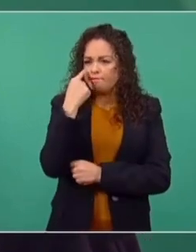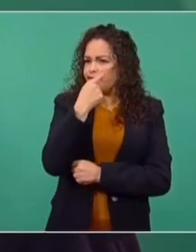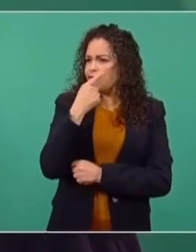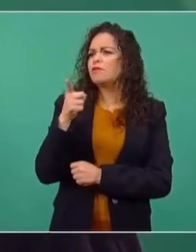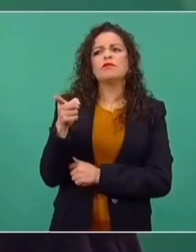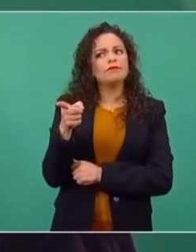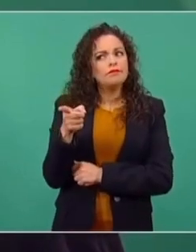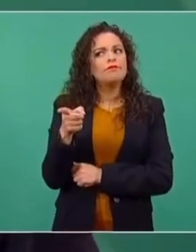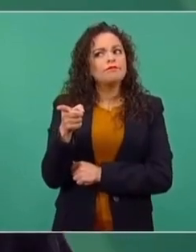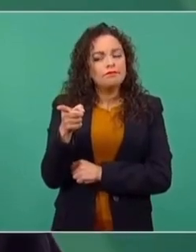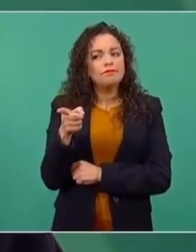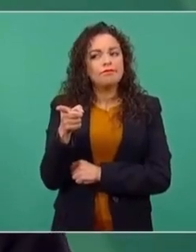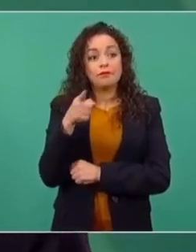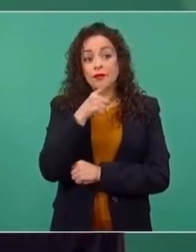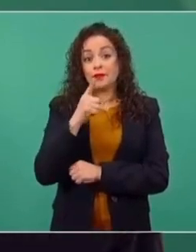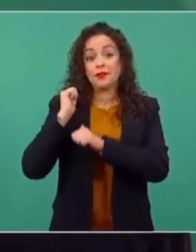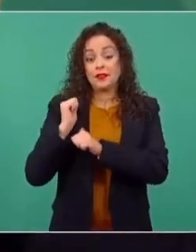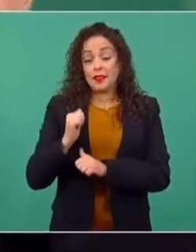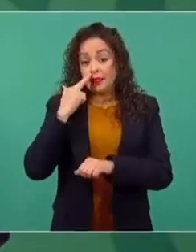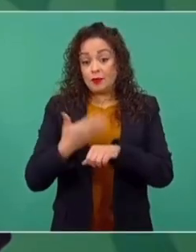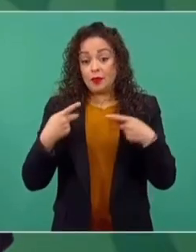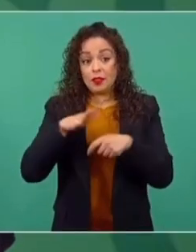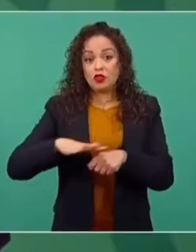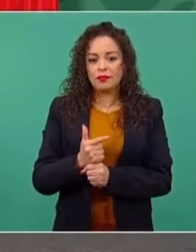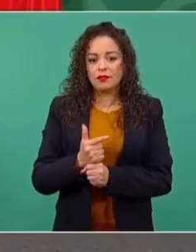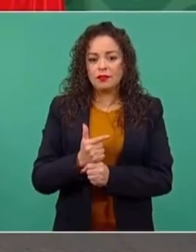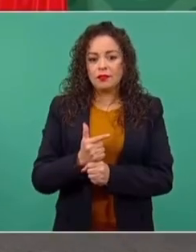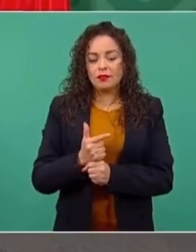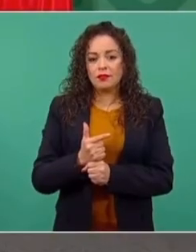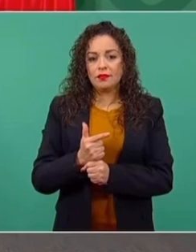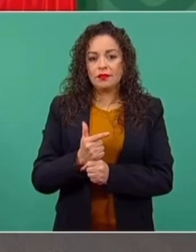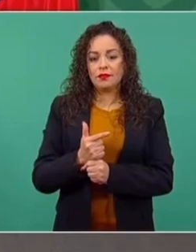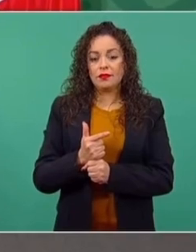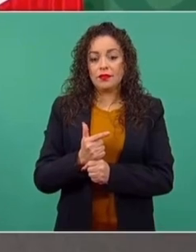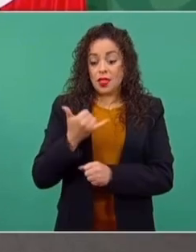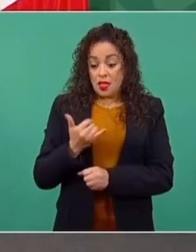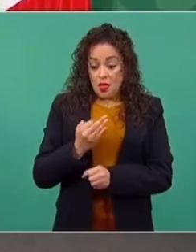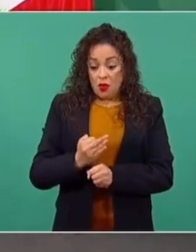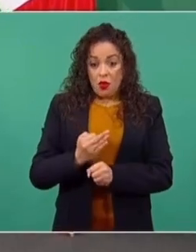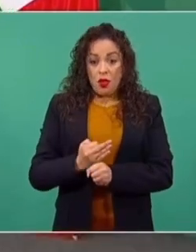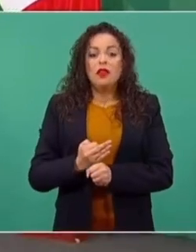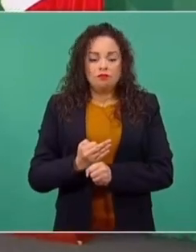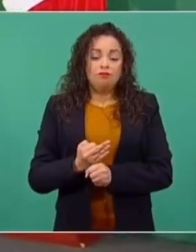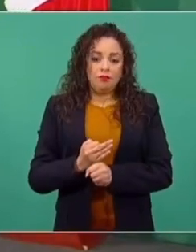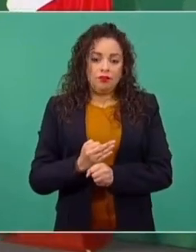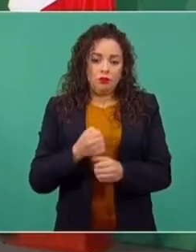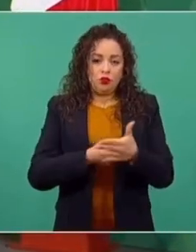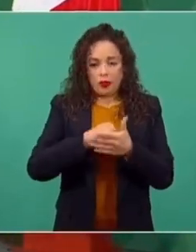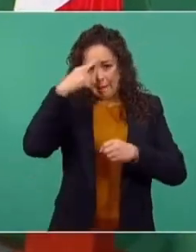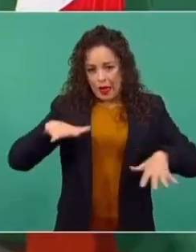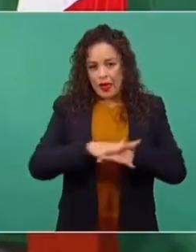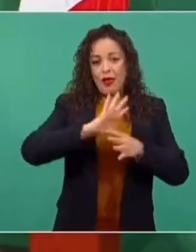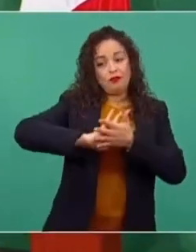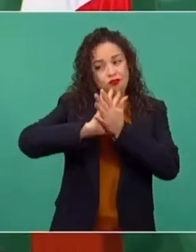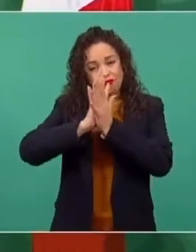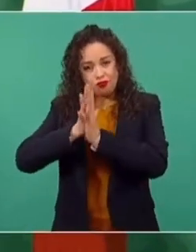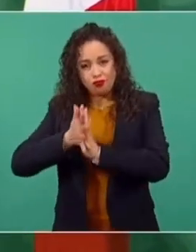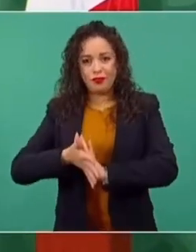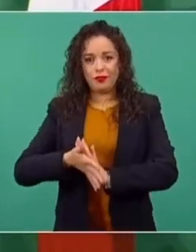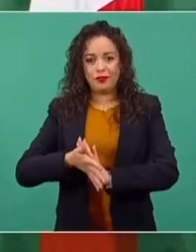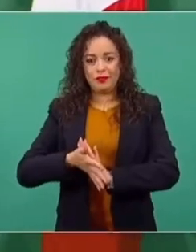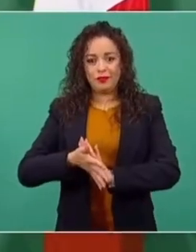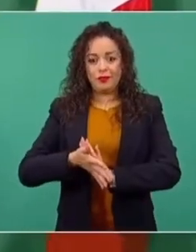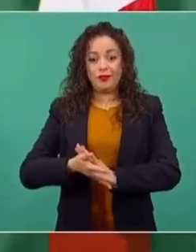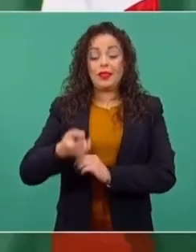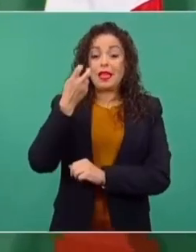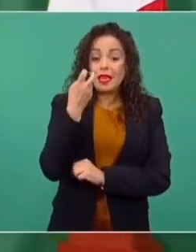Apúntele bien. Es el encargado de ver cómo nos comportamos. Que además estamos en un proceso de transformación en donde, y eso es otra cosa